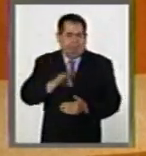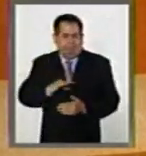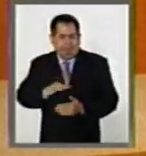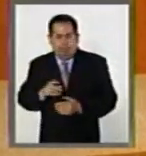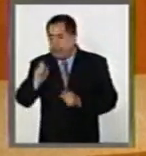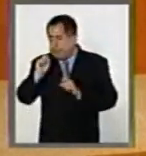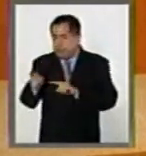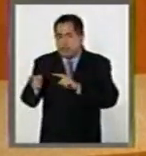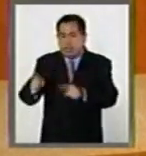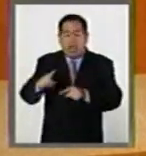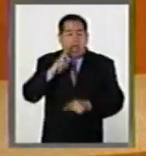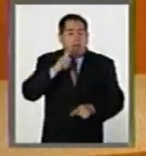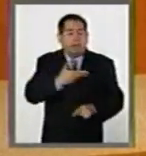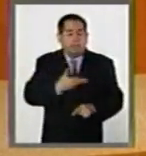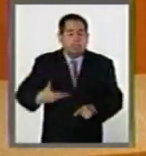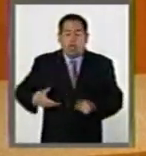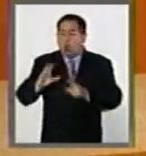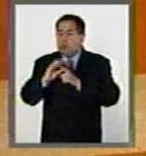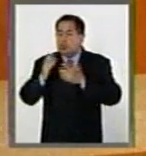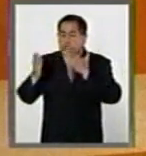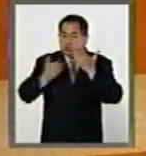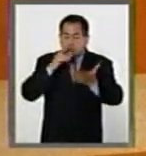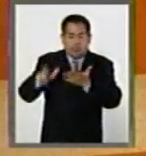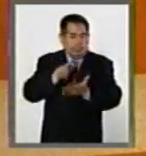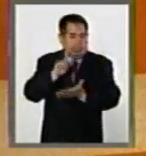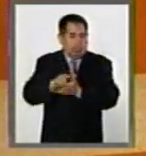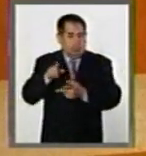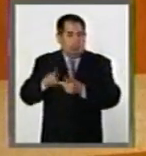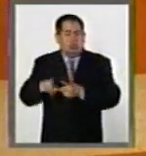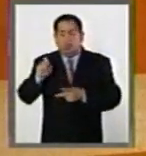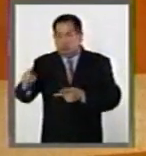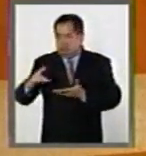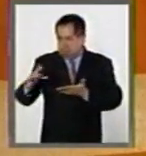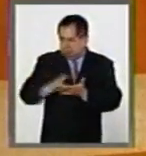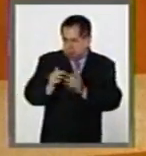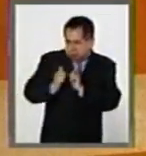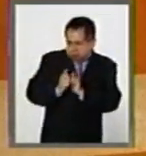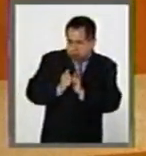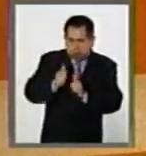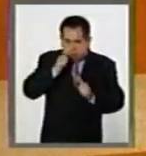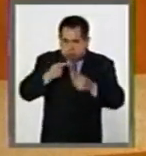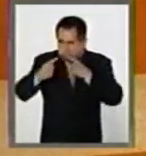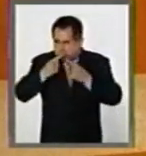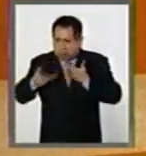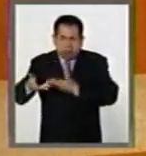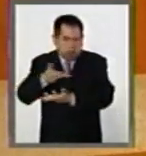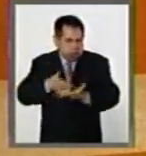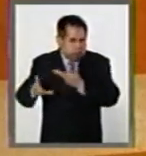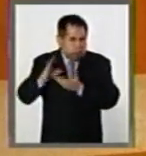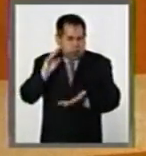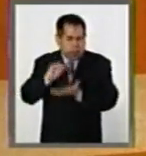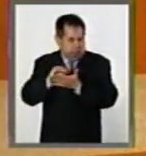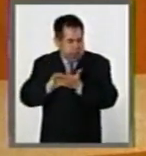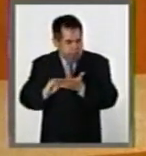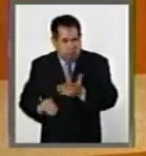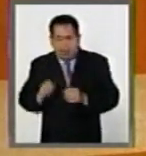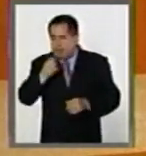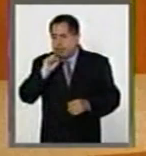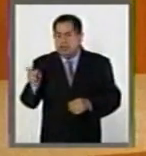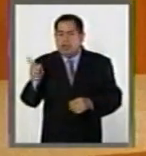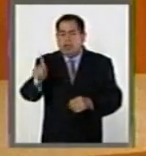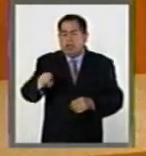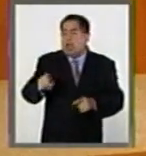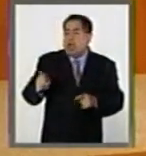supuesto, también a la presidenta de la Comisión de Estudios Legislativos, que nos acompañó en toda la discusión del dictamen, y claro,